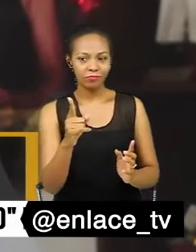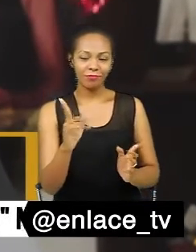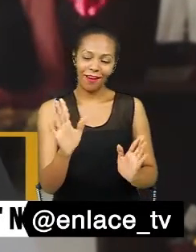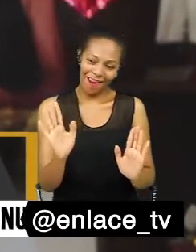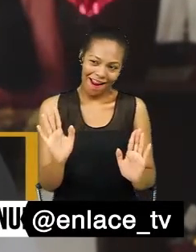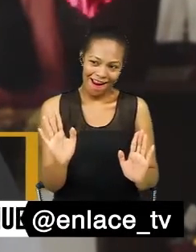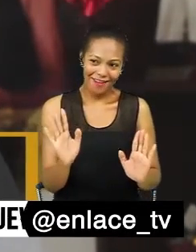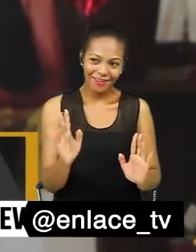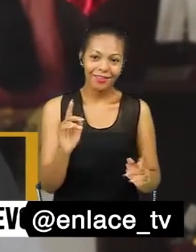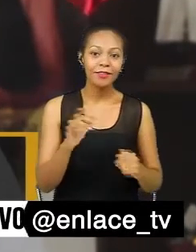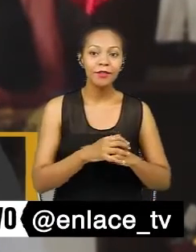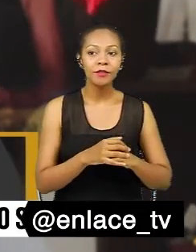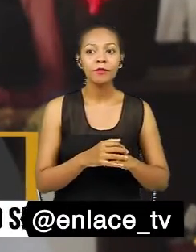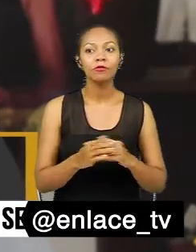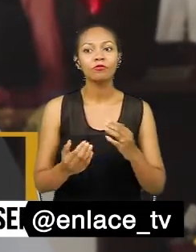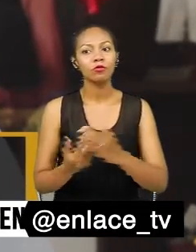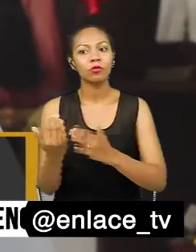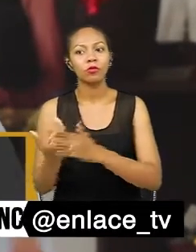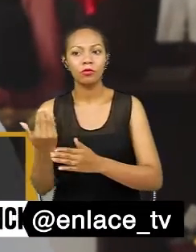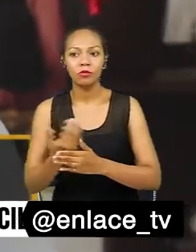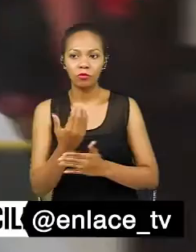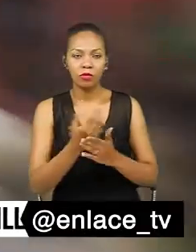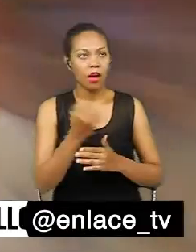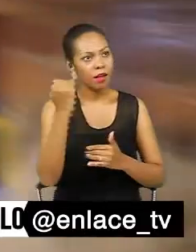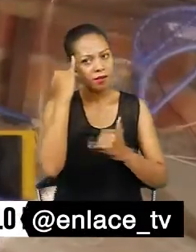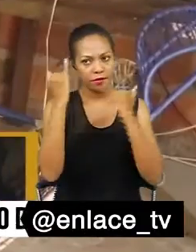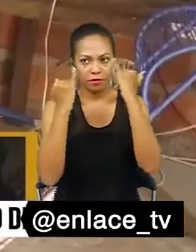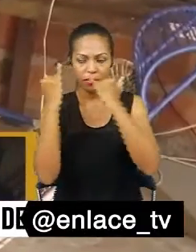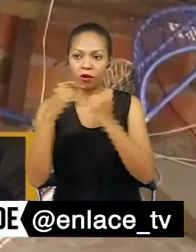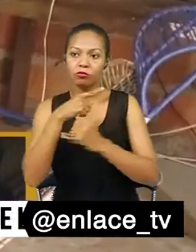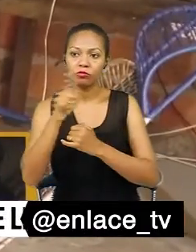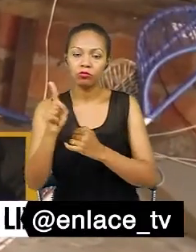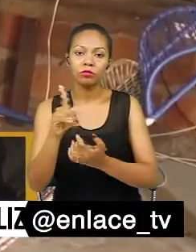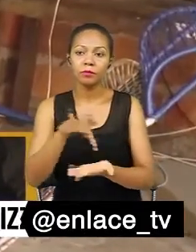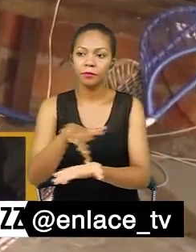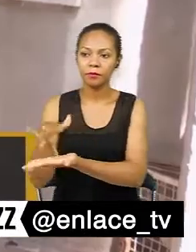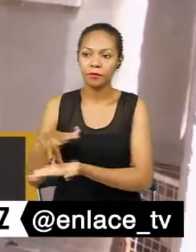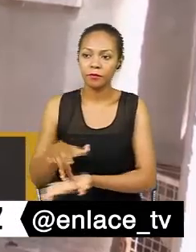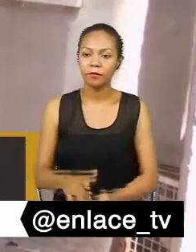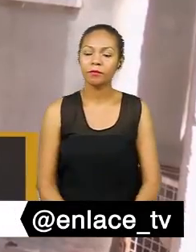pues apueste por vectores estratégicos nuevos.